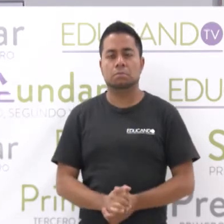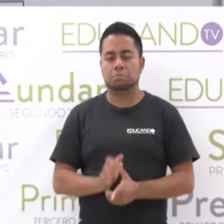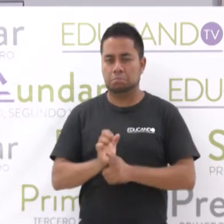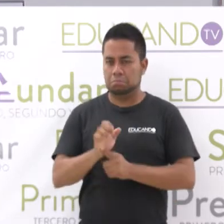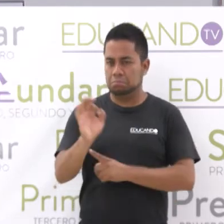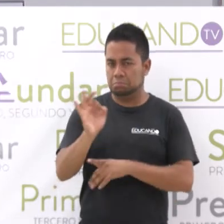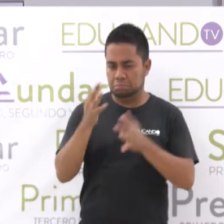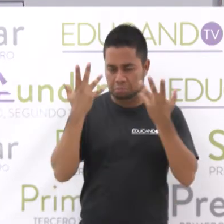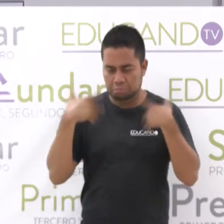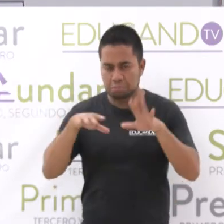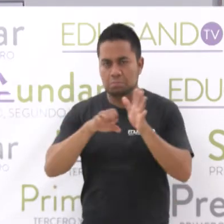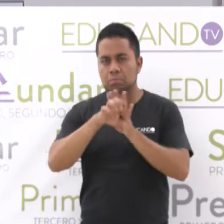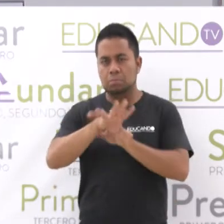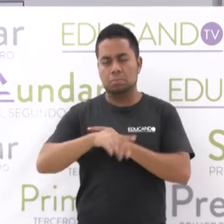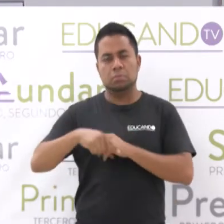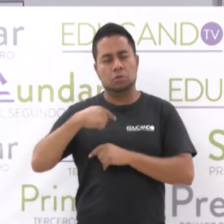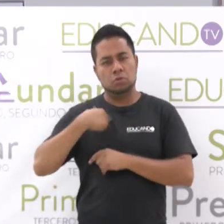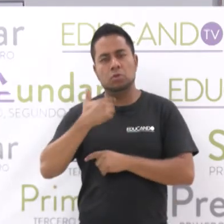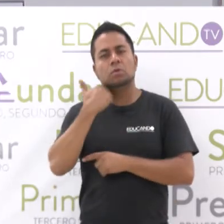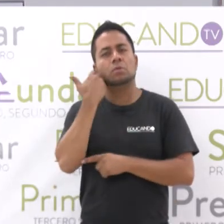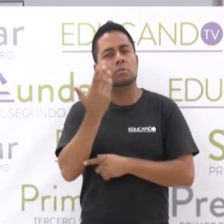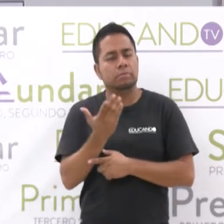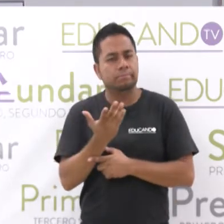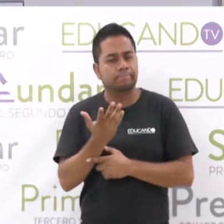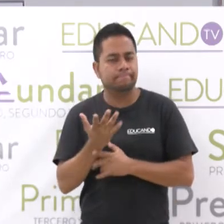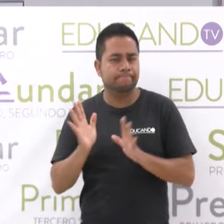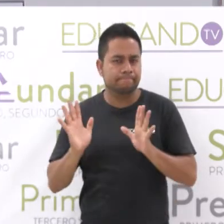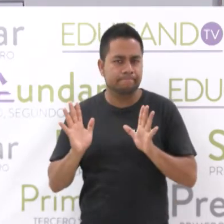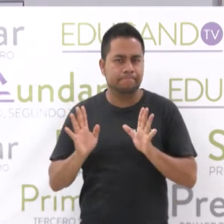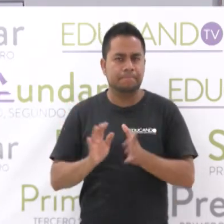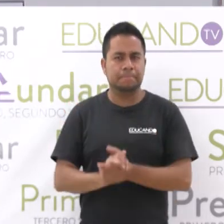que a lo mejor nosotros queremos